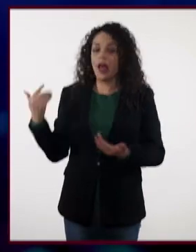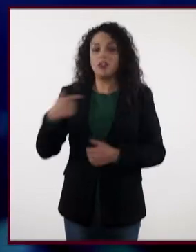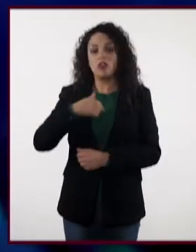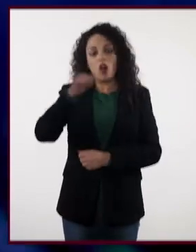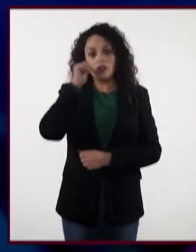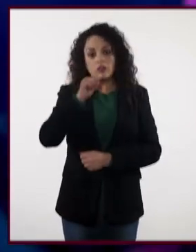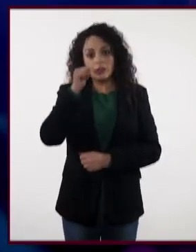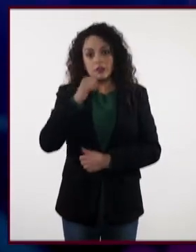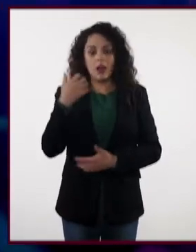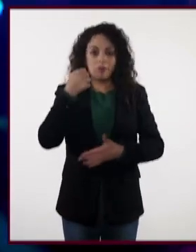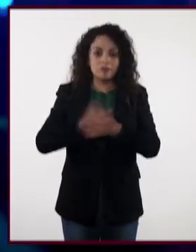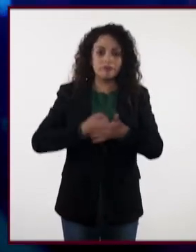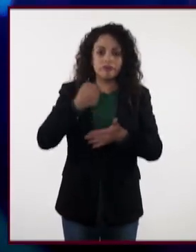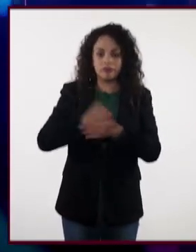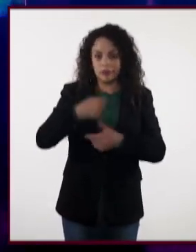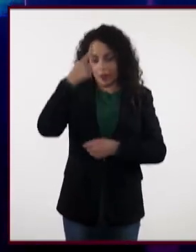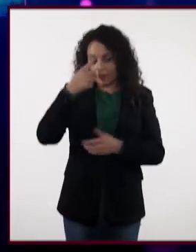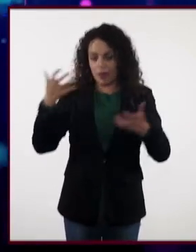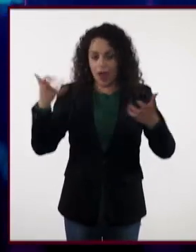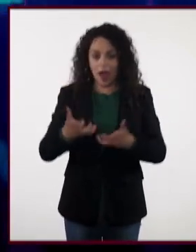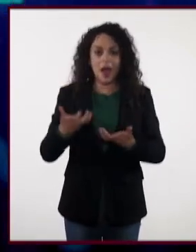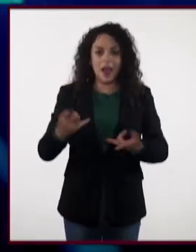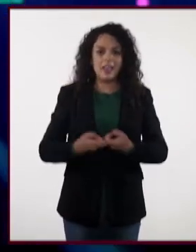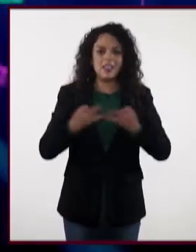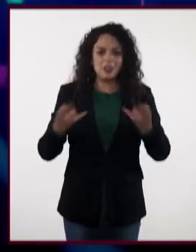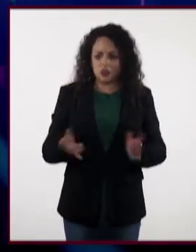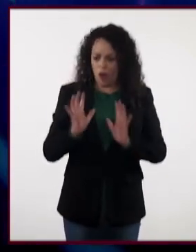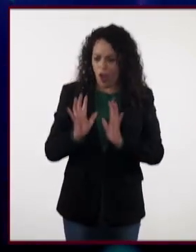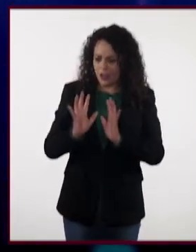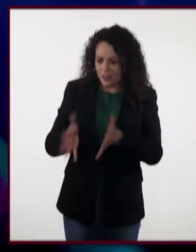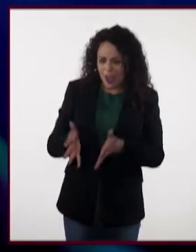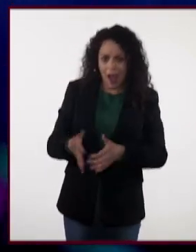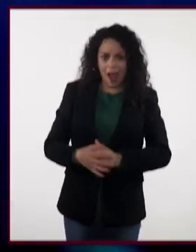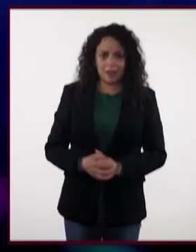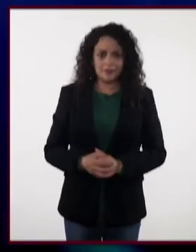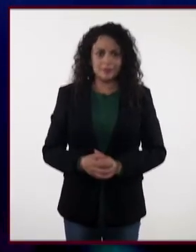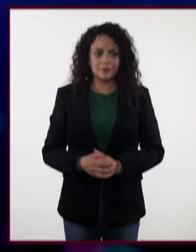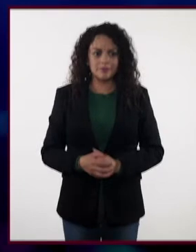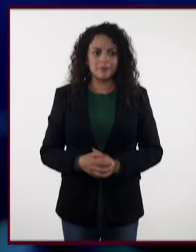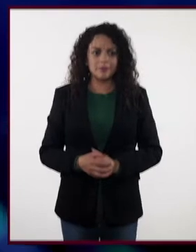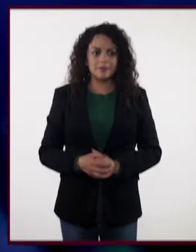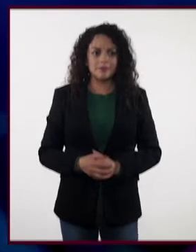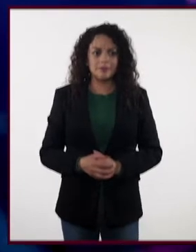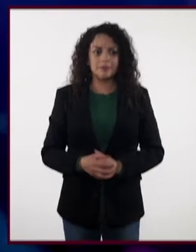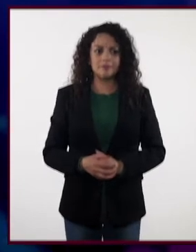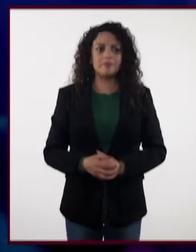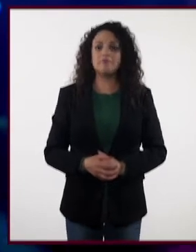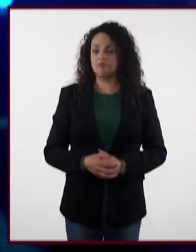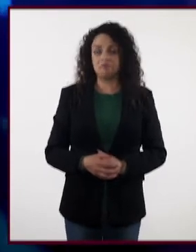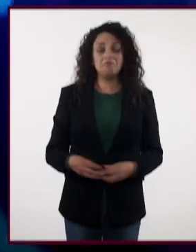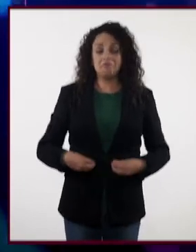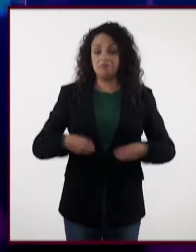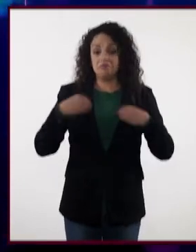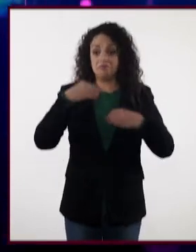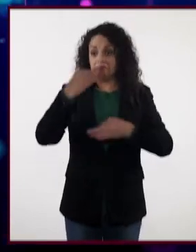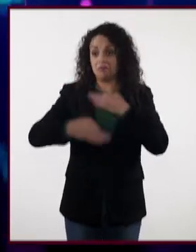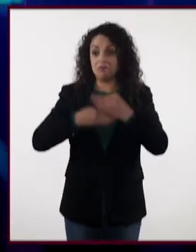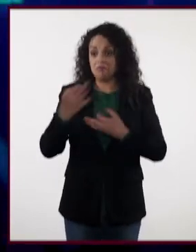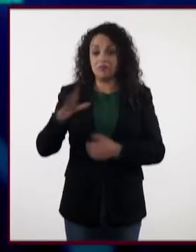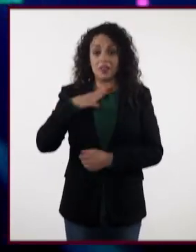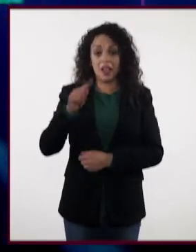activamente parte de una historia que ya está ahí, ¿no? Bueno, realmente sí está presente en la vida de todos, ¿no? Nos